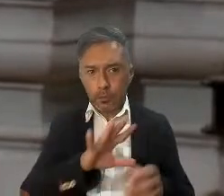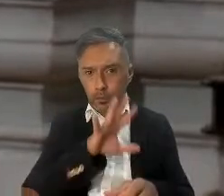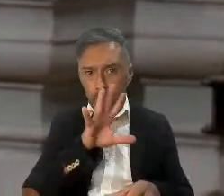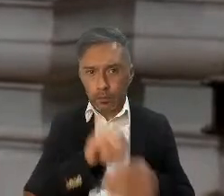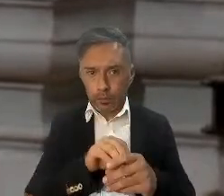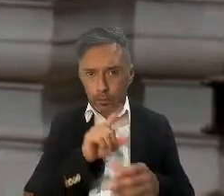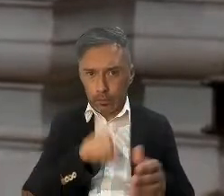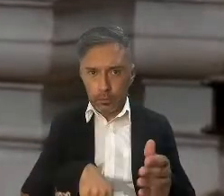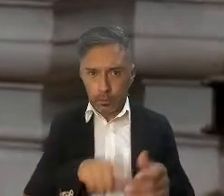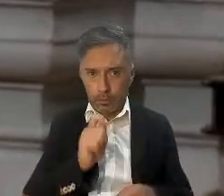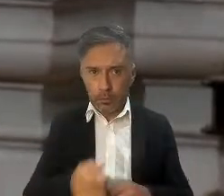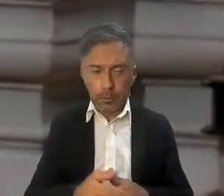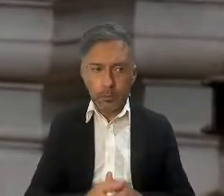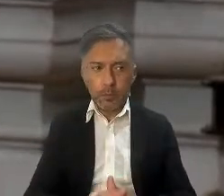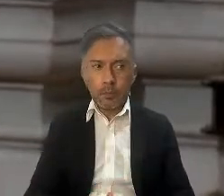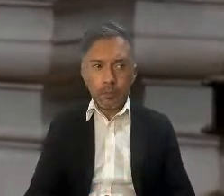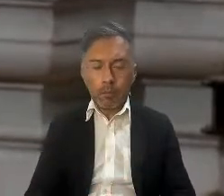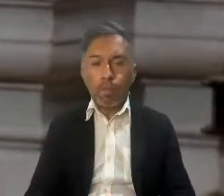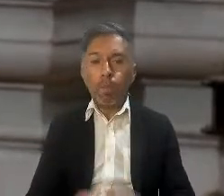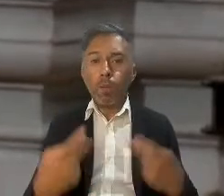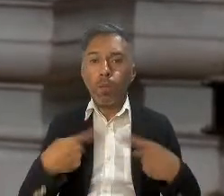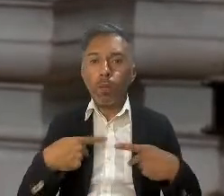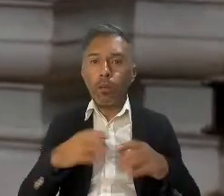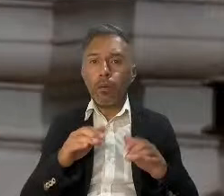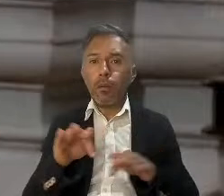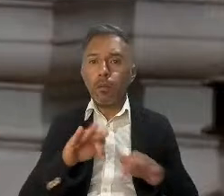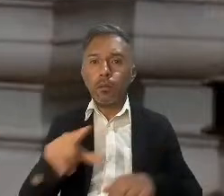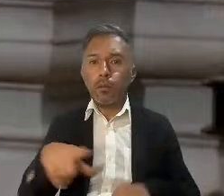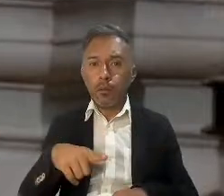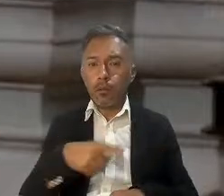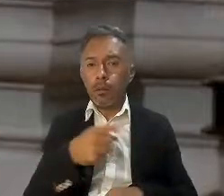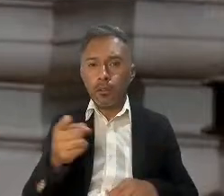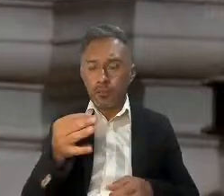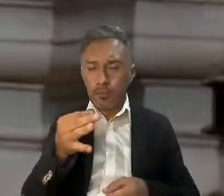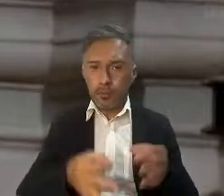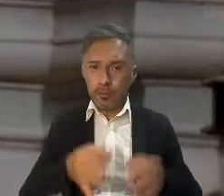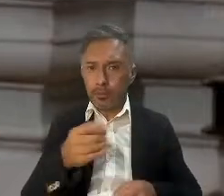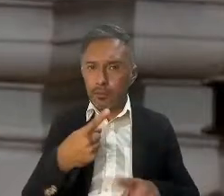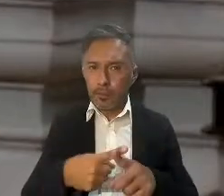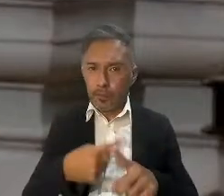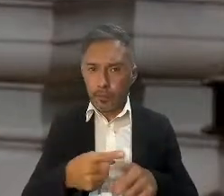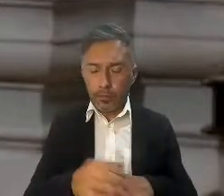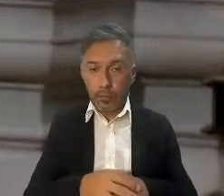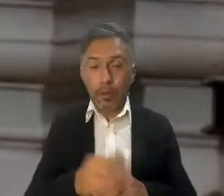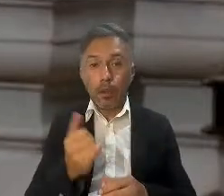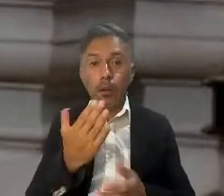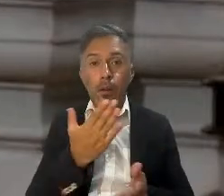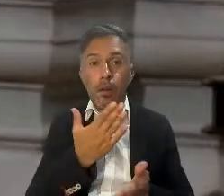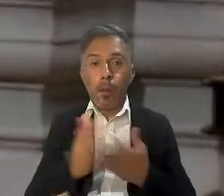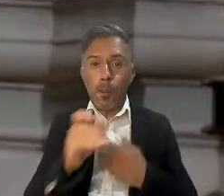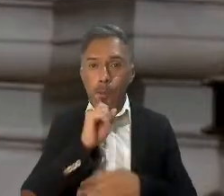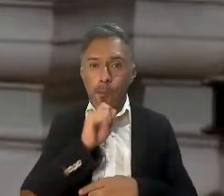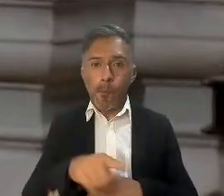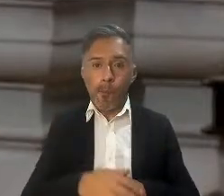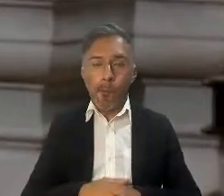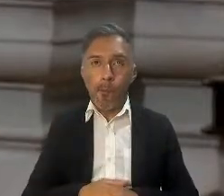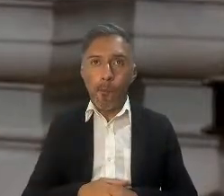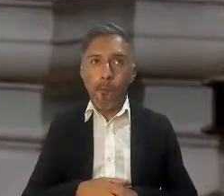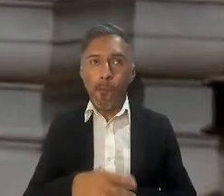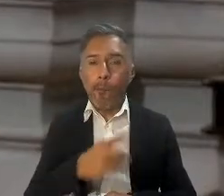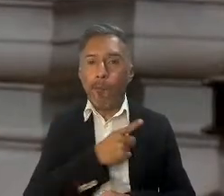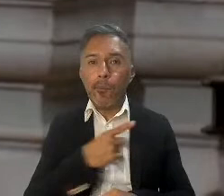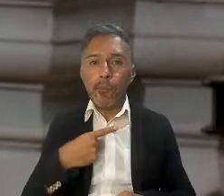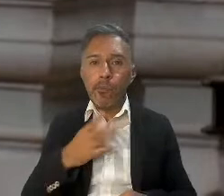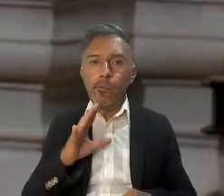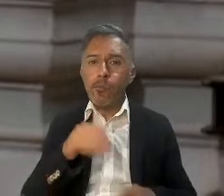Quiénes Quiénes son los servidores públicos judiciales Así mismo se debe incluir la premisa